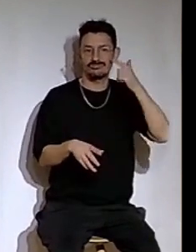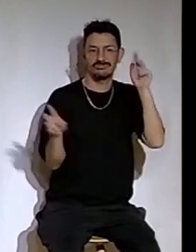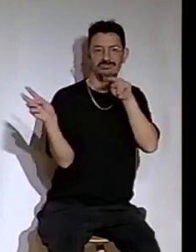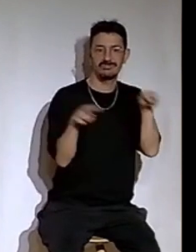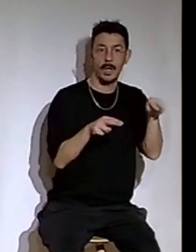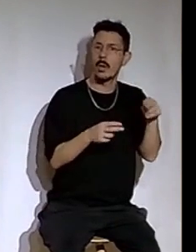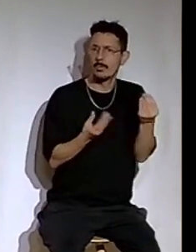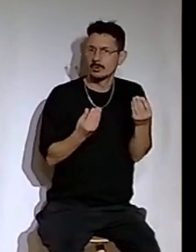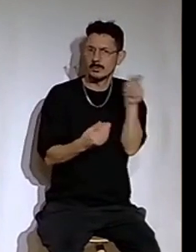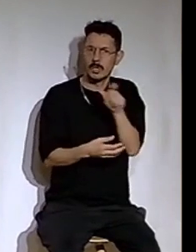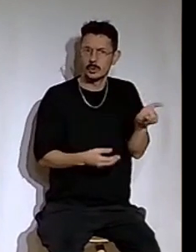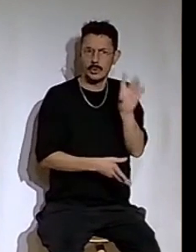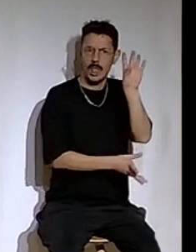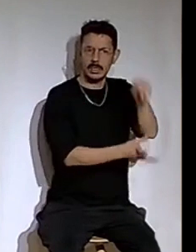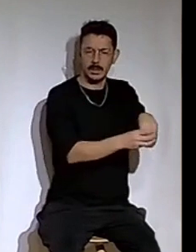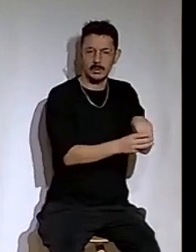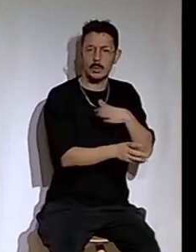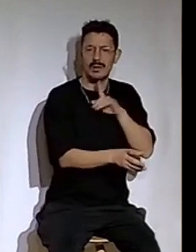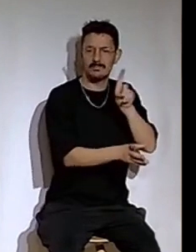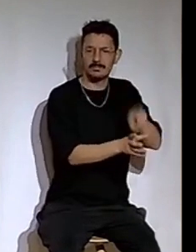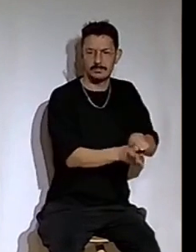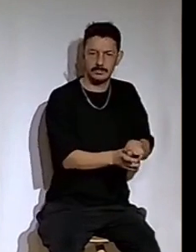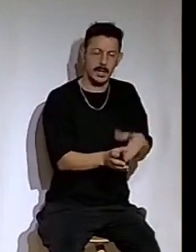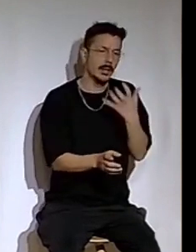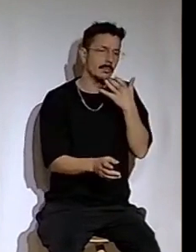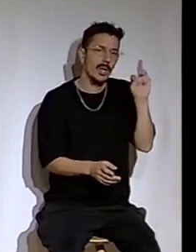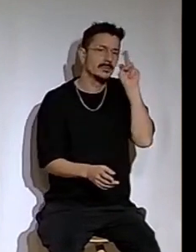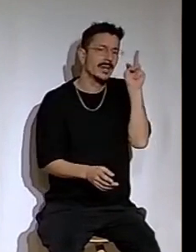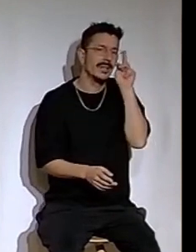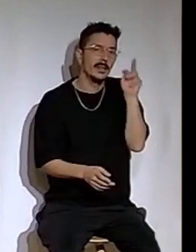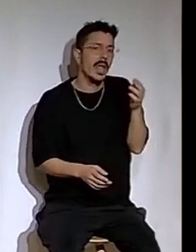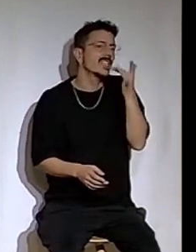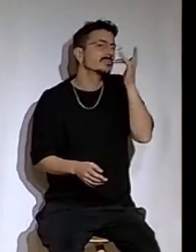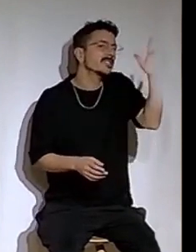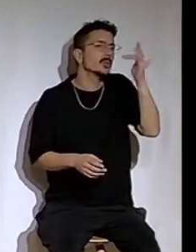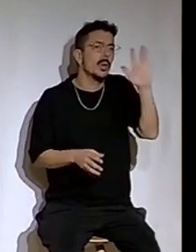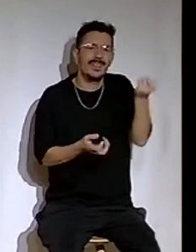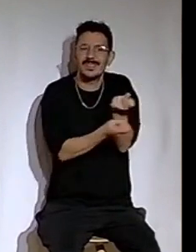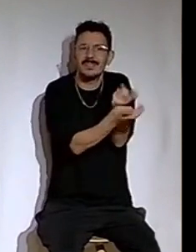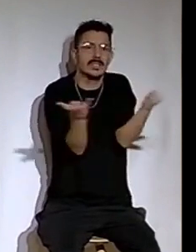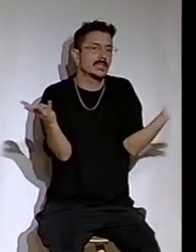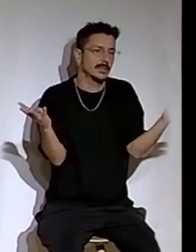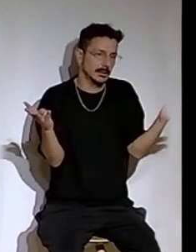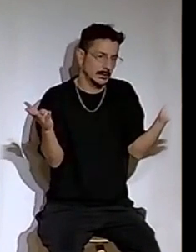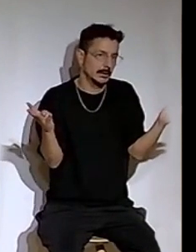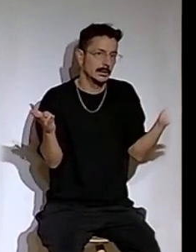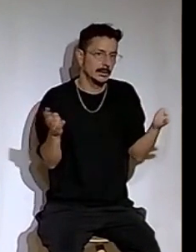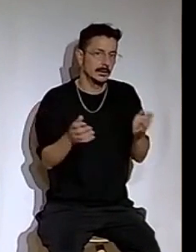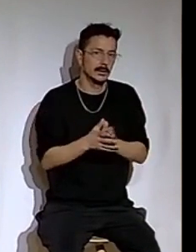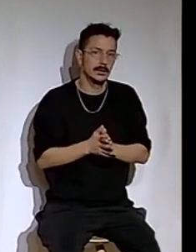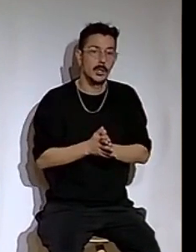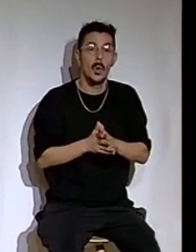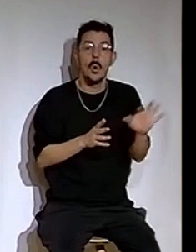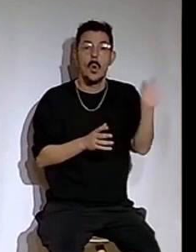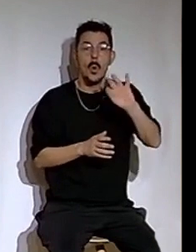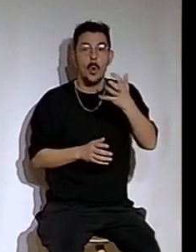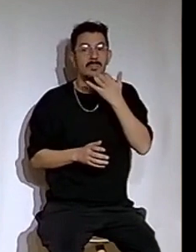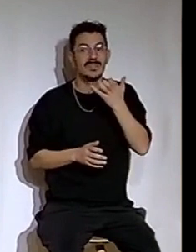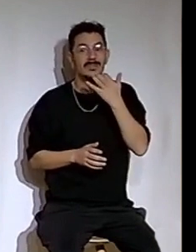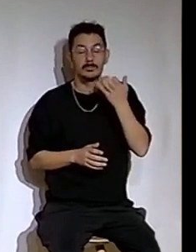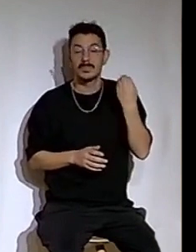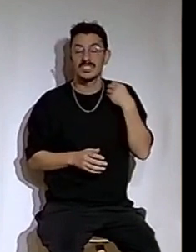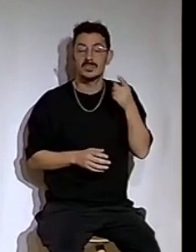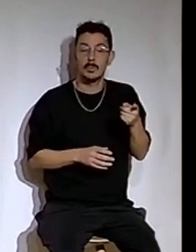formamos parte no con diferentes experiencias vinculadas a espiritualidades diversas o cómo